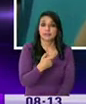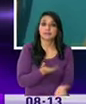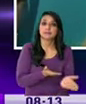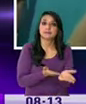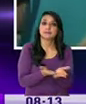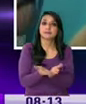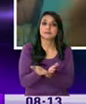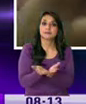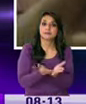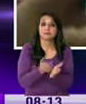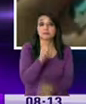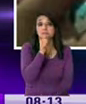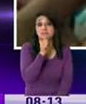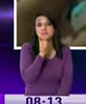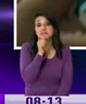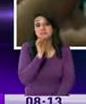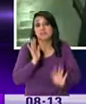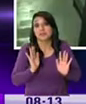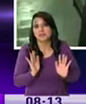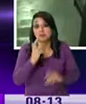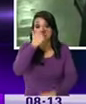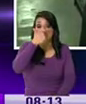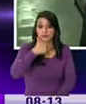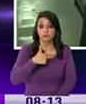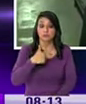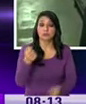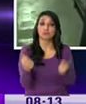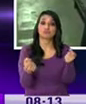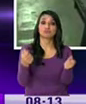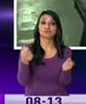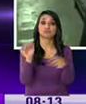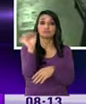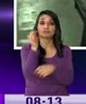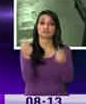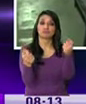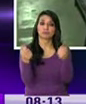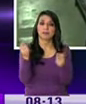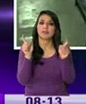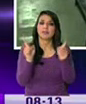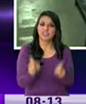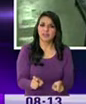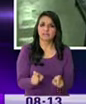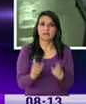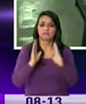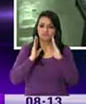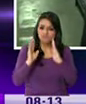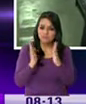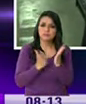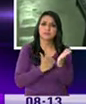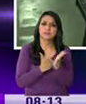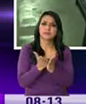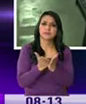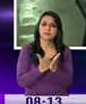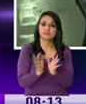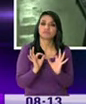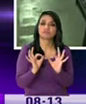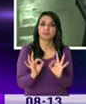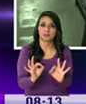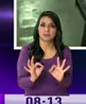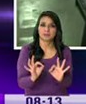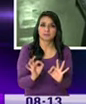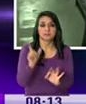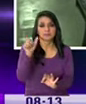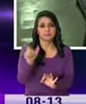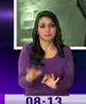servicios privados finalmente, entonces la persona que está al frente de ese taxi tiene que dar todas las facilidades y un buen servicio al